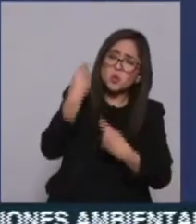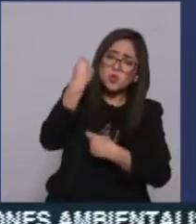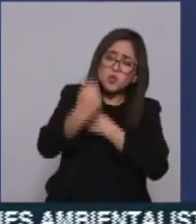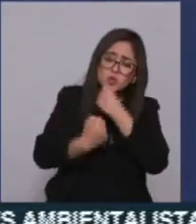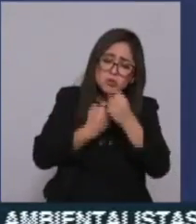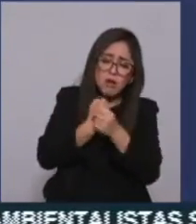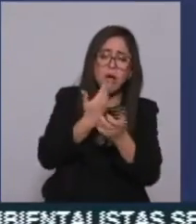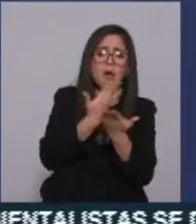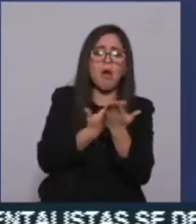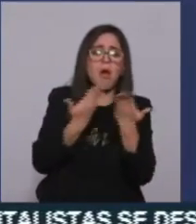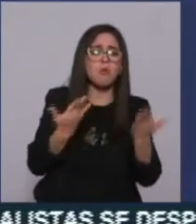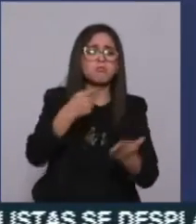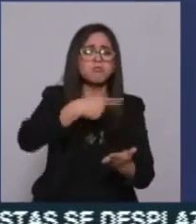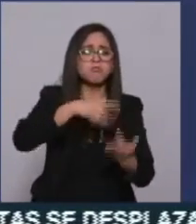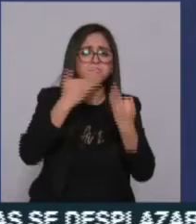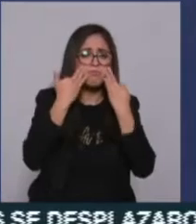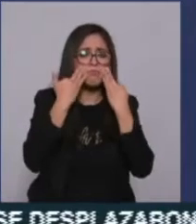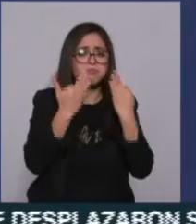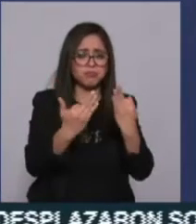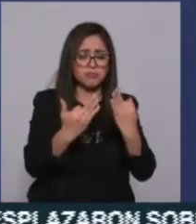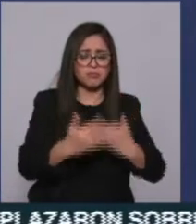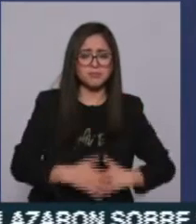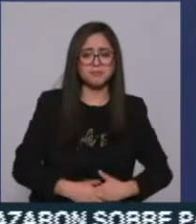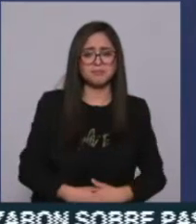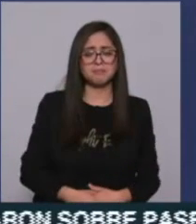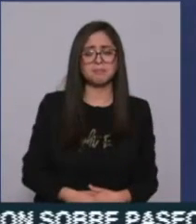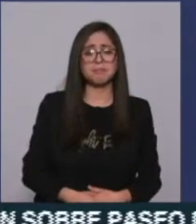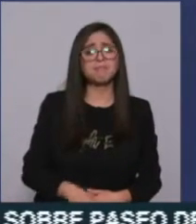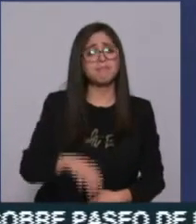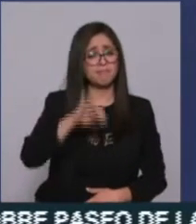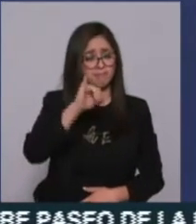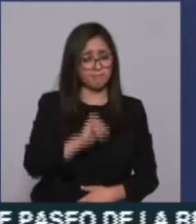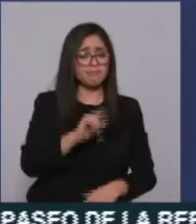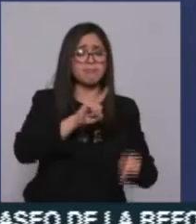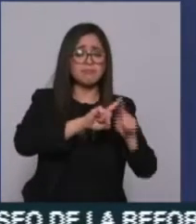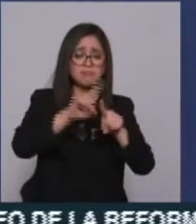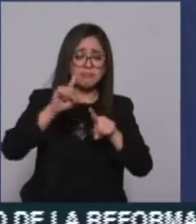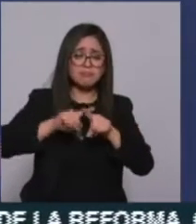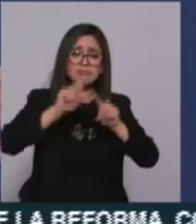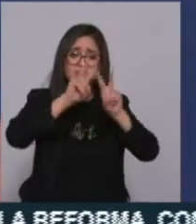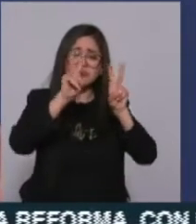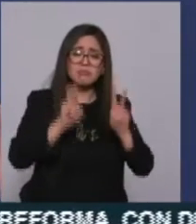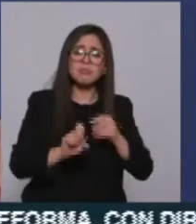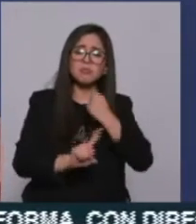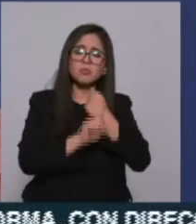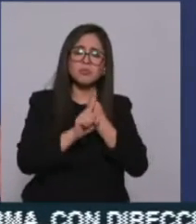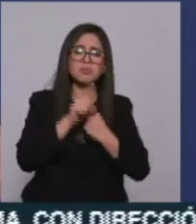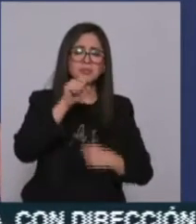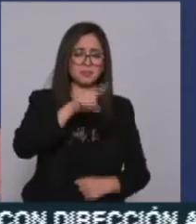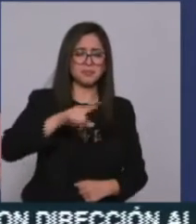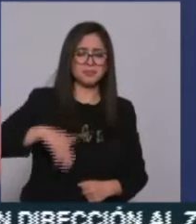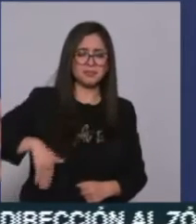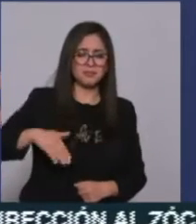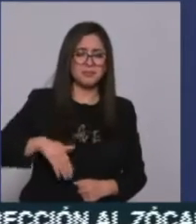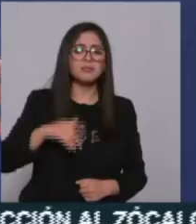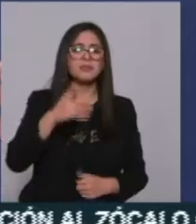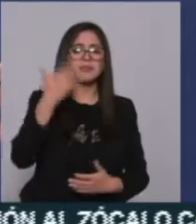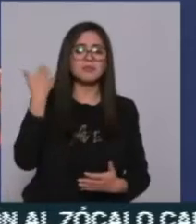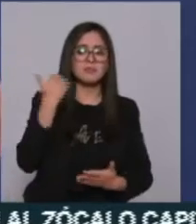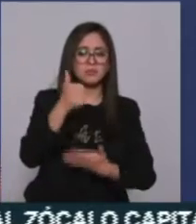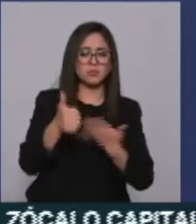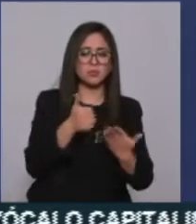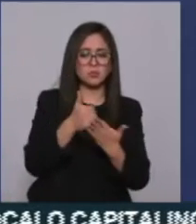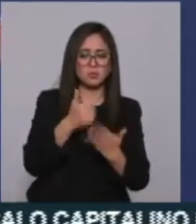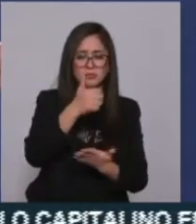efectos de pronto que llaman también colaterales, que alcanzan a otras esferas, que no solo veíamos, como bien lo mencionabas, en el caso de Ciudad Juárez.